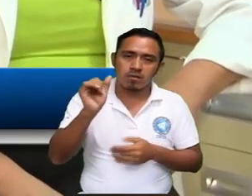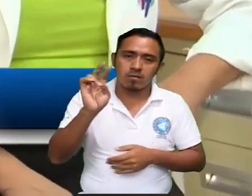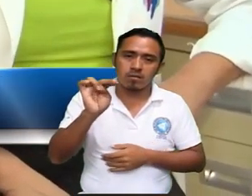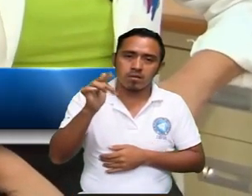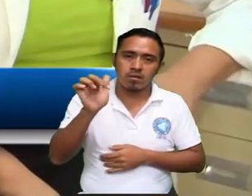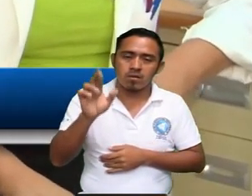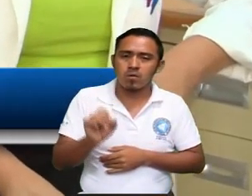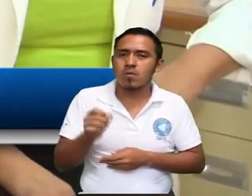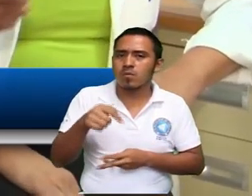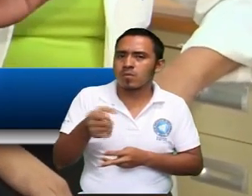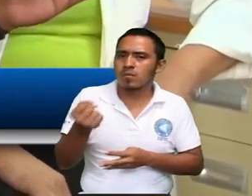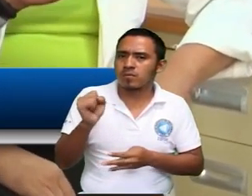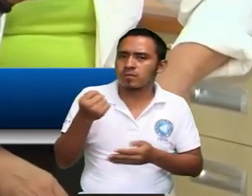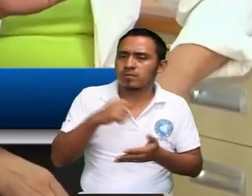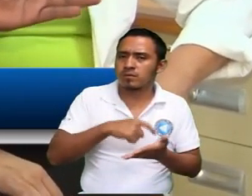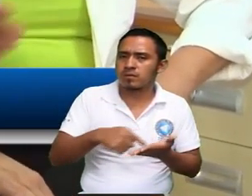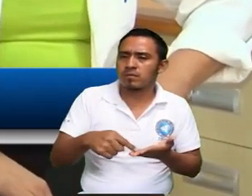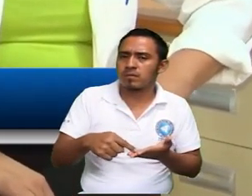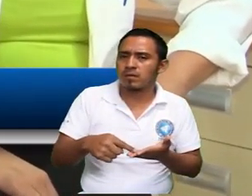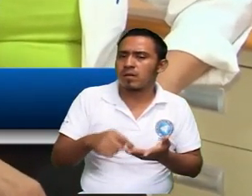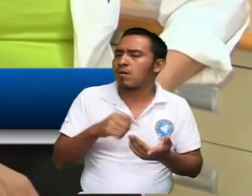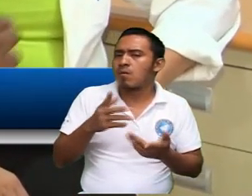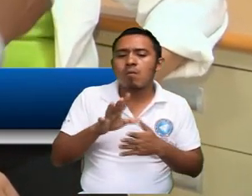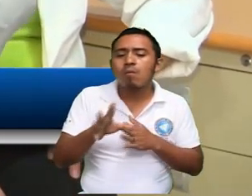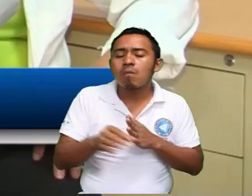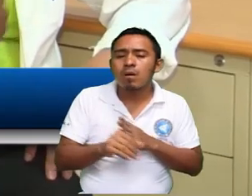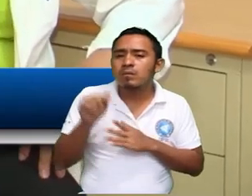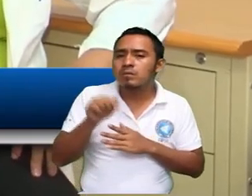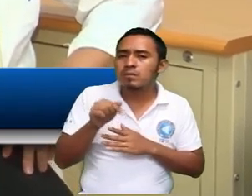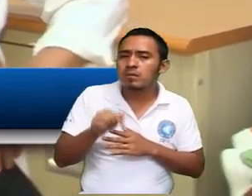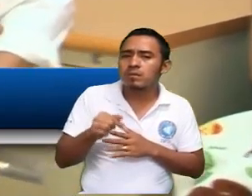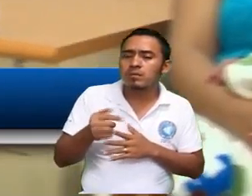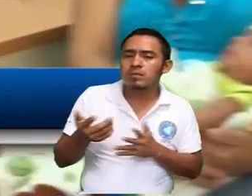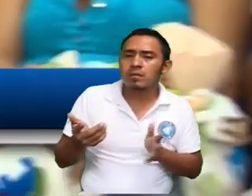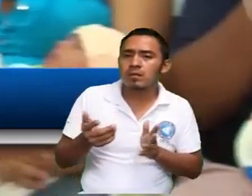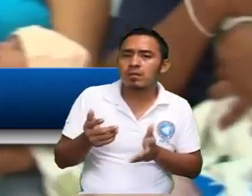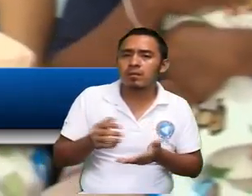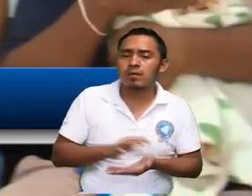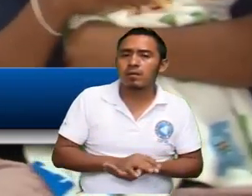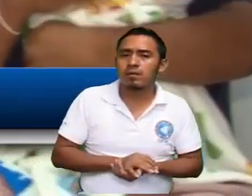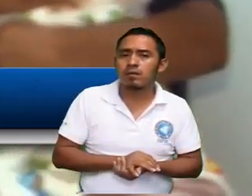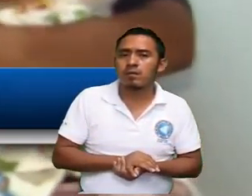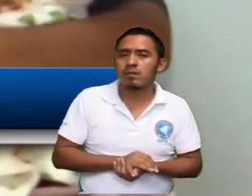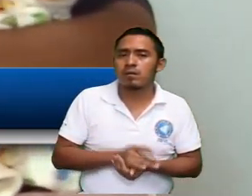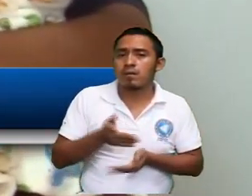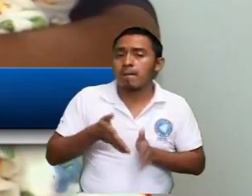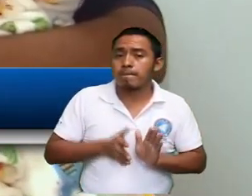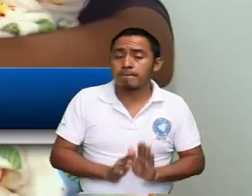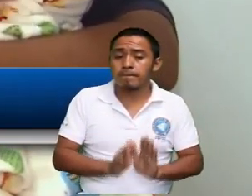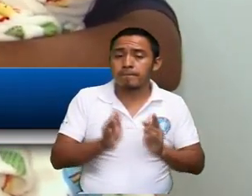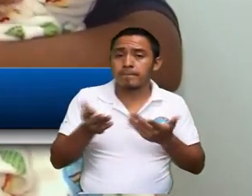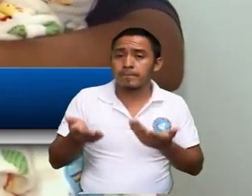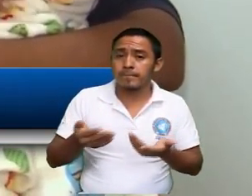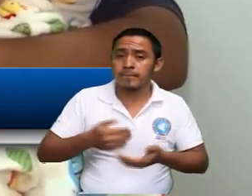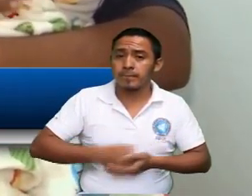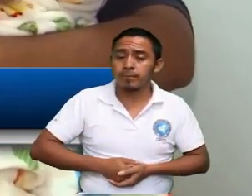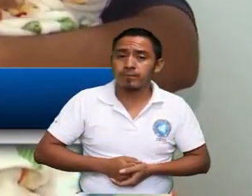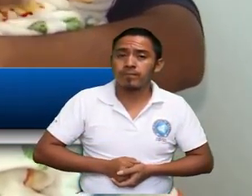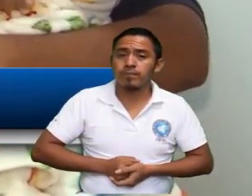de una semana. ¿Exactamente cuánto tiene usted de haber dado a luz a estos bonitos